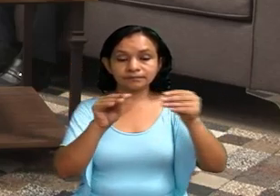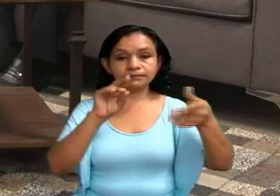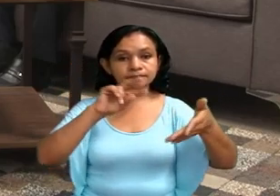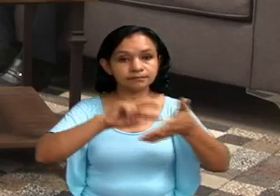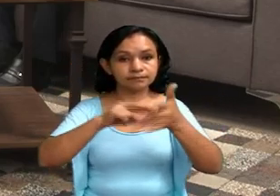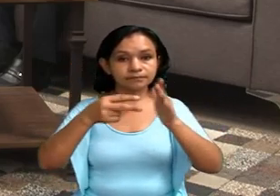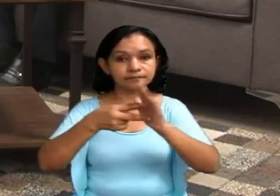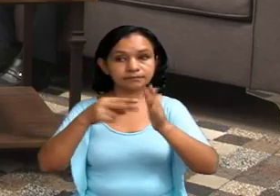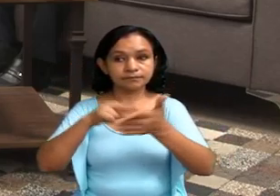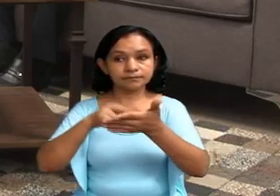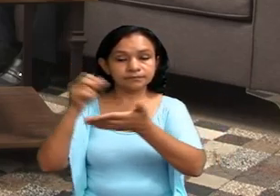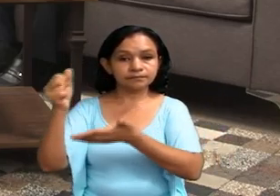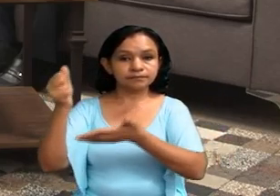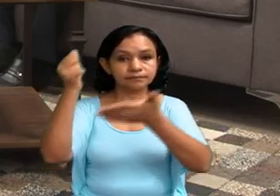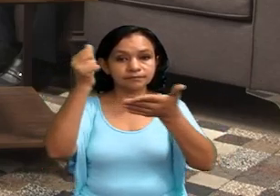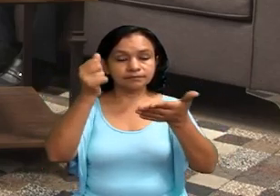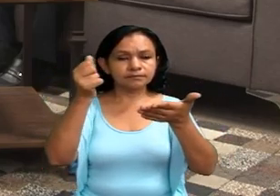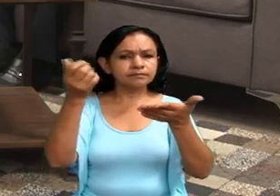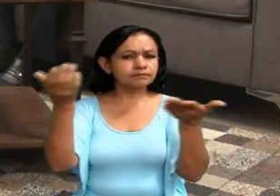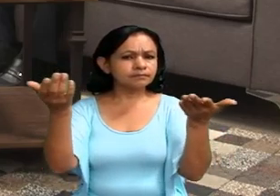significa la inversión de casi